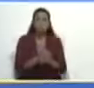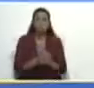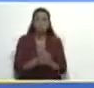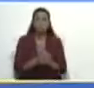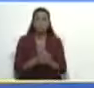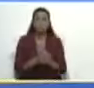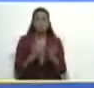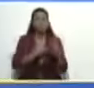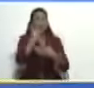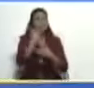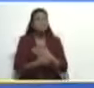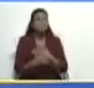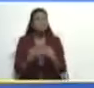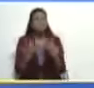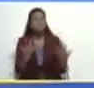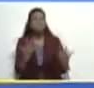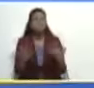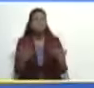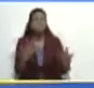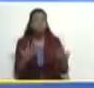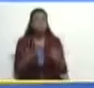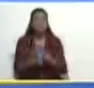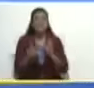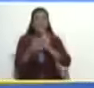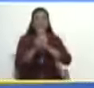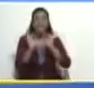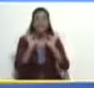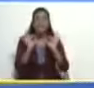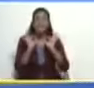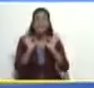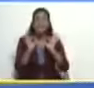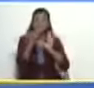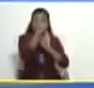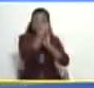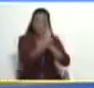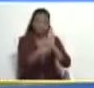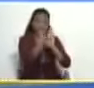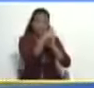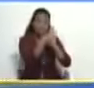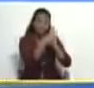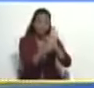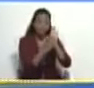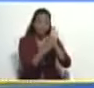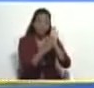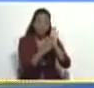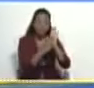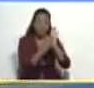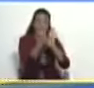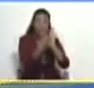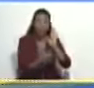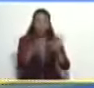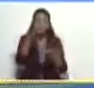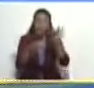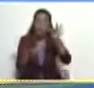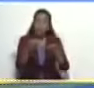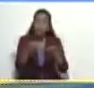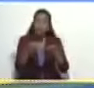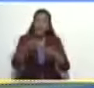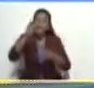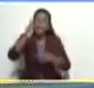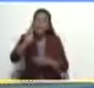un proyecto de ley especial en el marco de la justicia